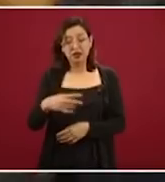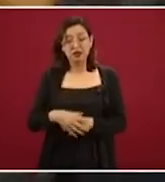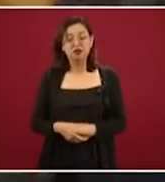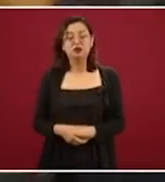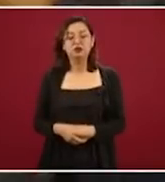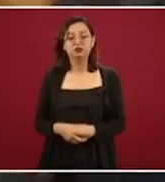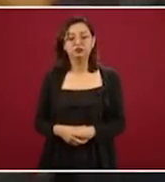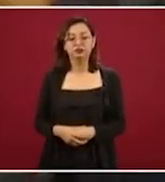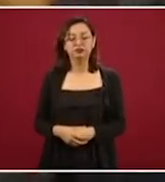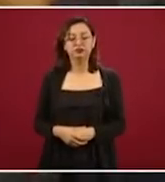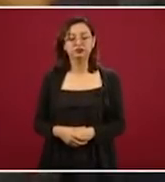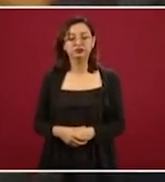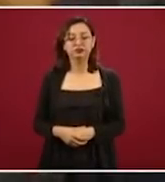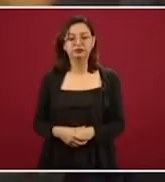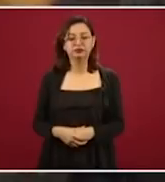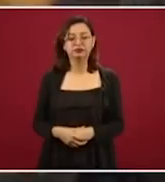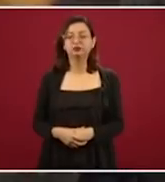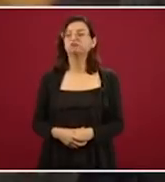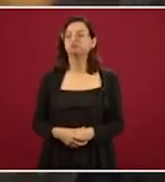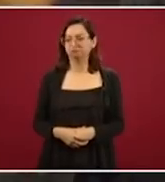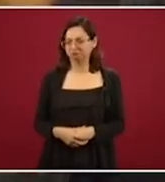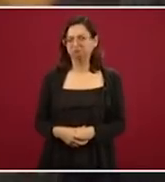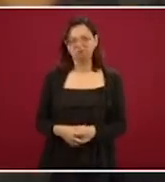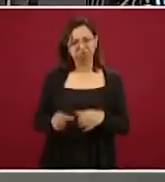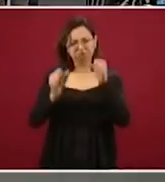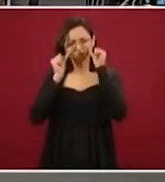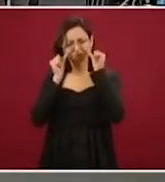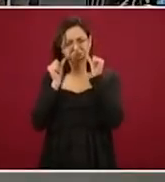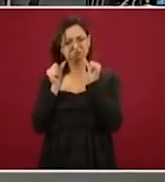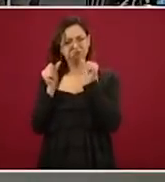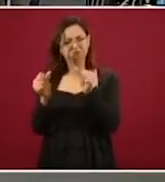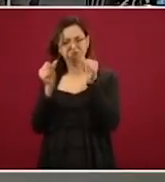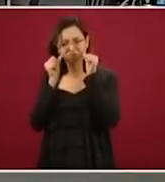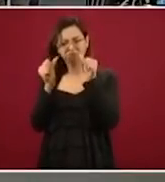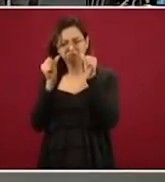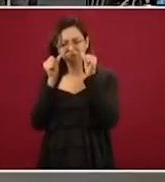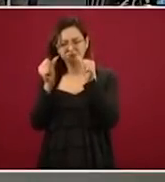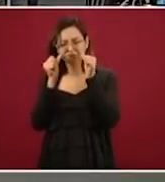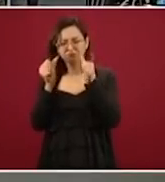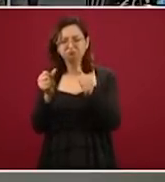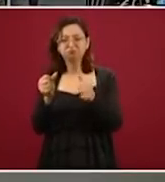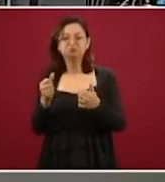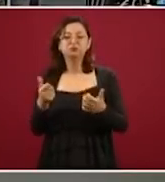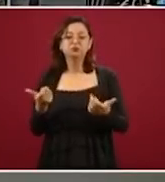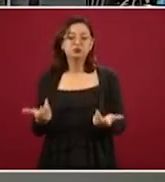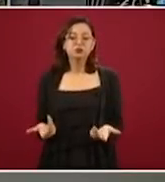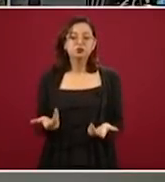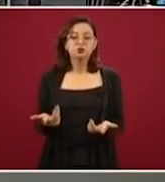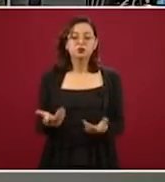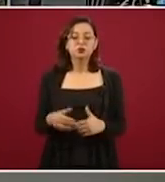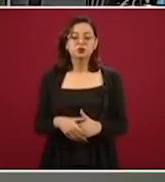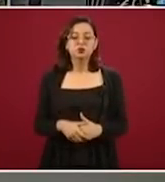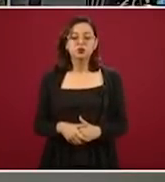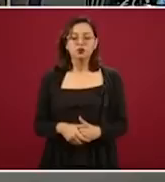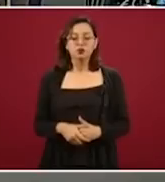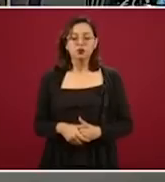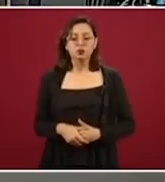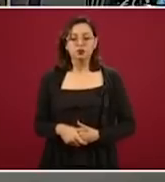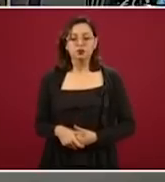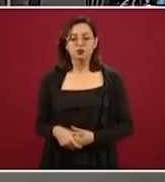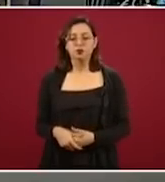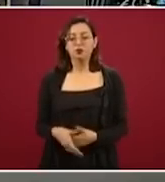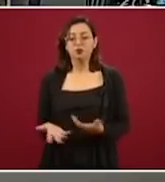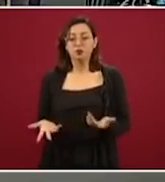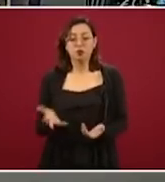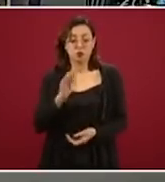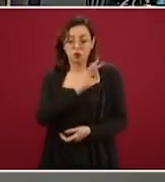actúa. Y acabamos de verlo en los últimos acontecimientos, estos